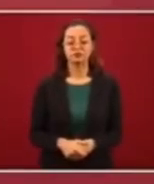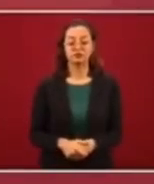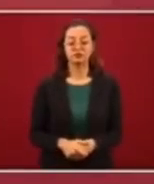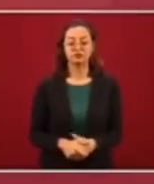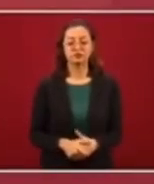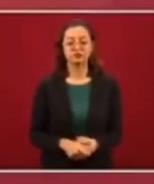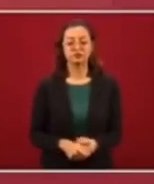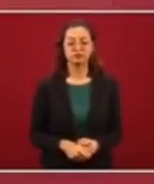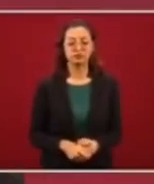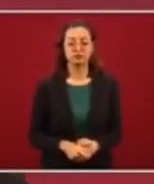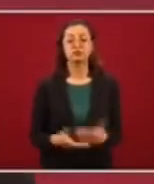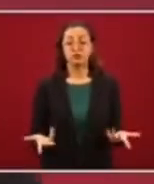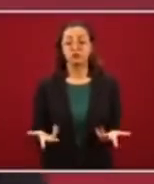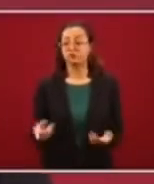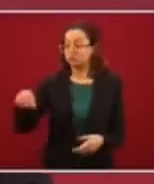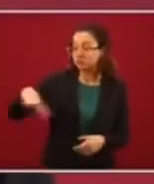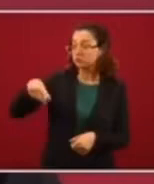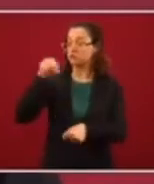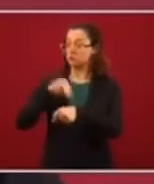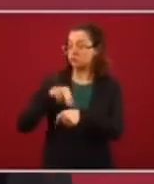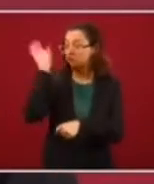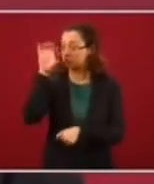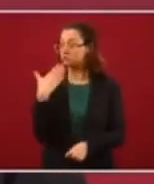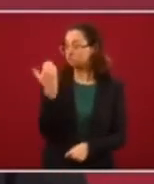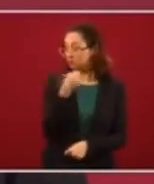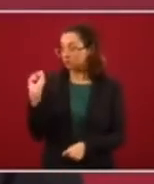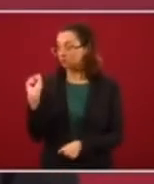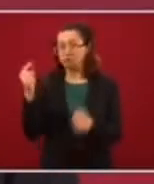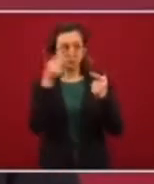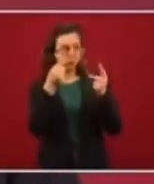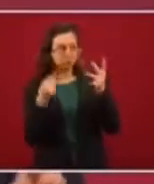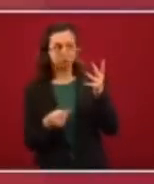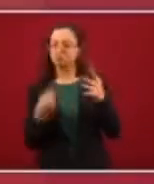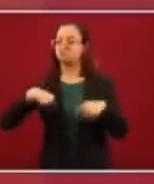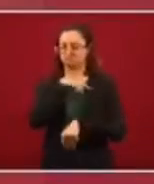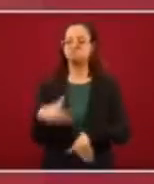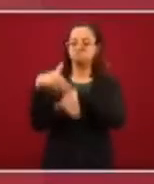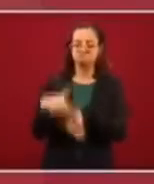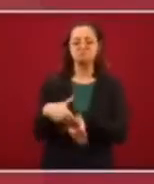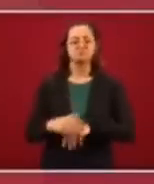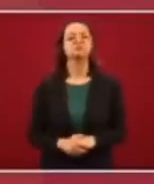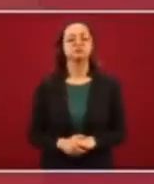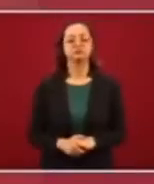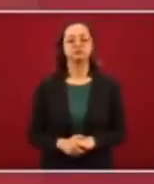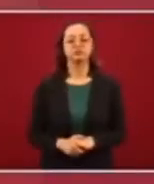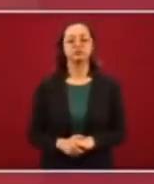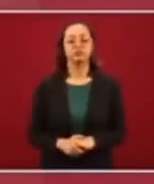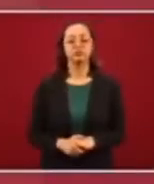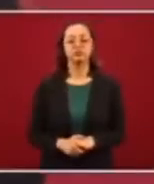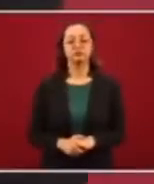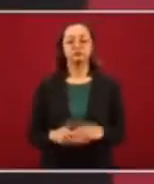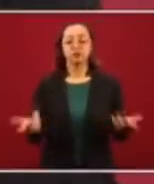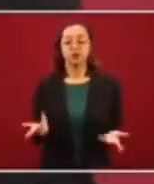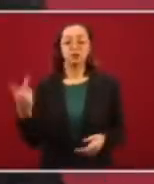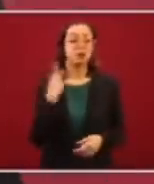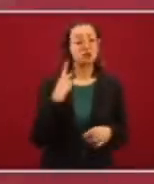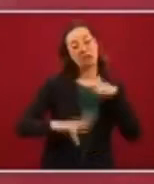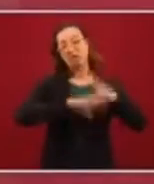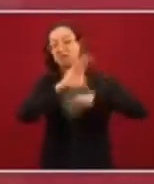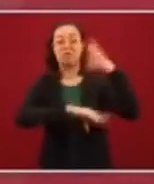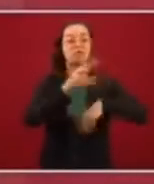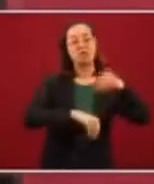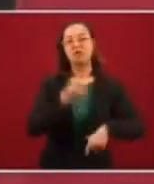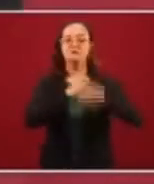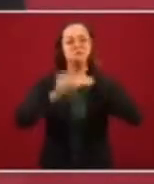a los técnicos a los médicos los científicos no haciendo el caso a los políticos